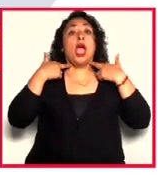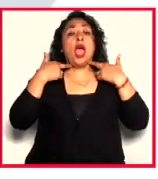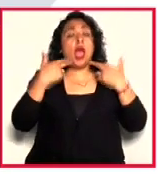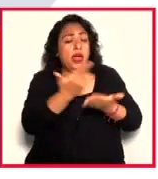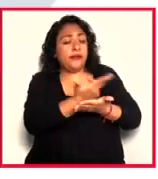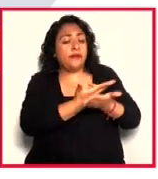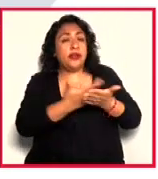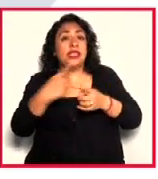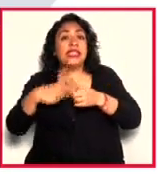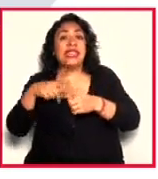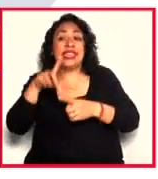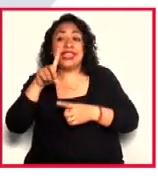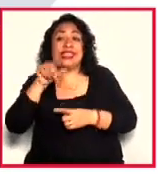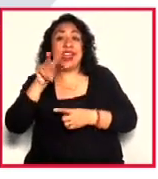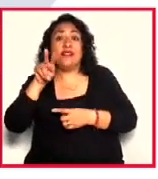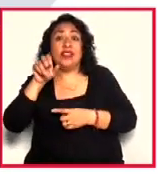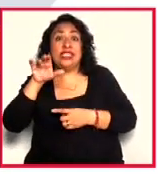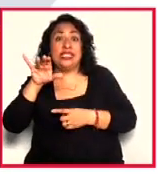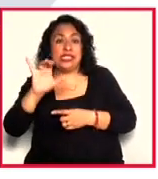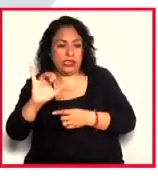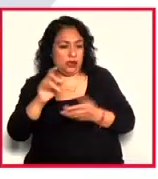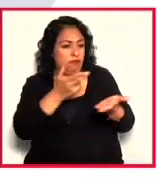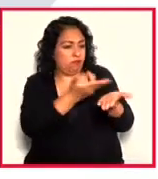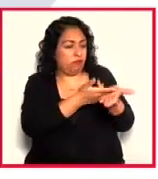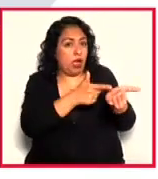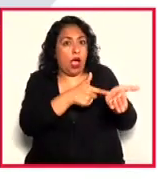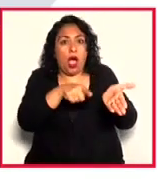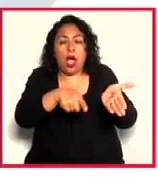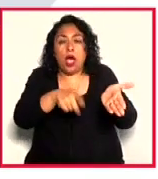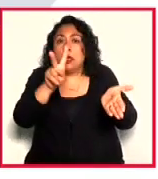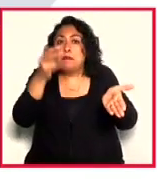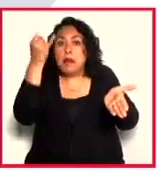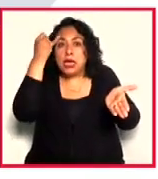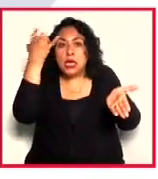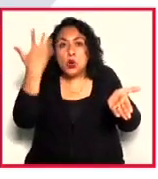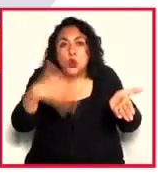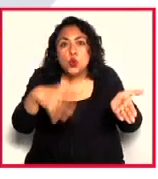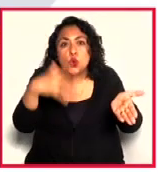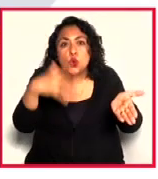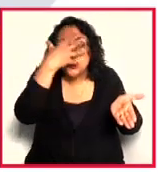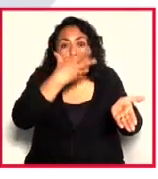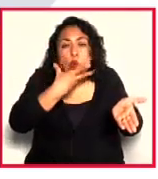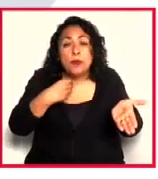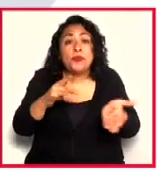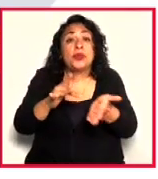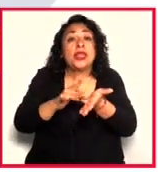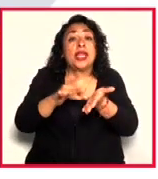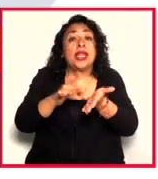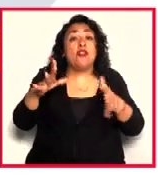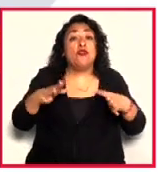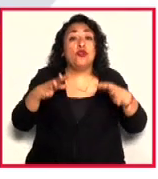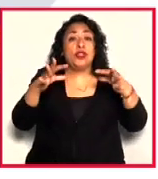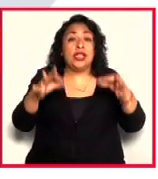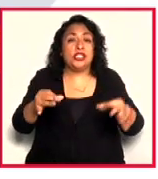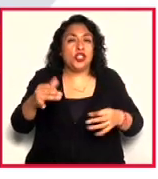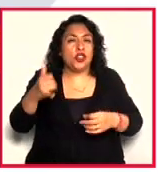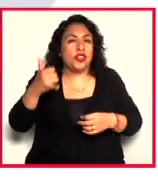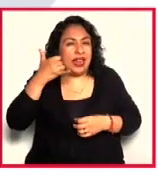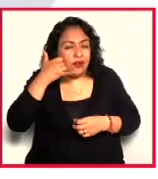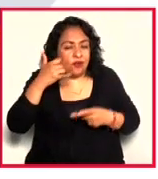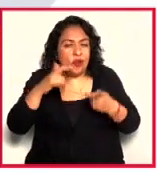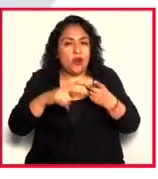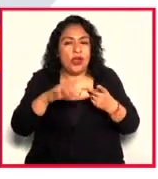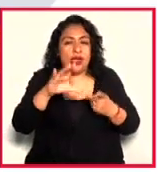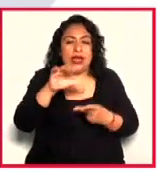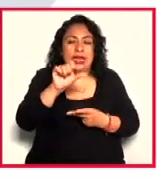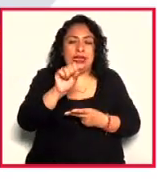Leonardo da Vinci. Entonces imagínense qué maravilla, y gracias a Fundación Telefónica y a Casual Robots,